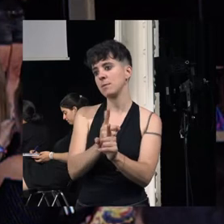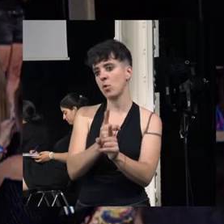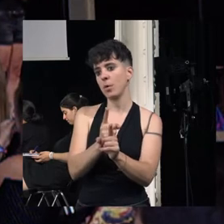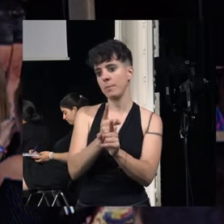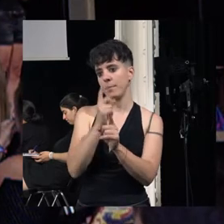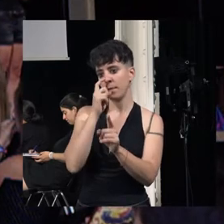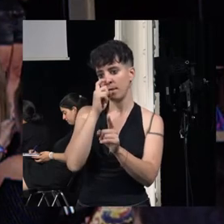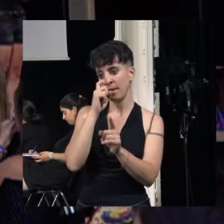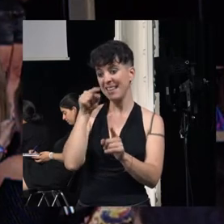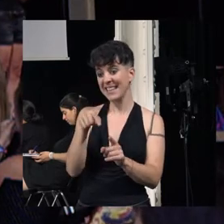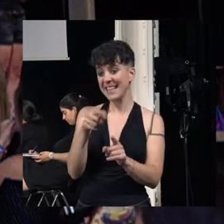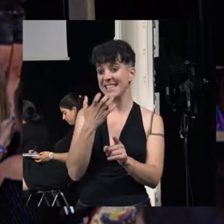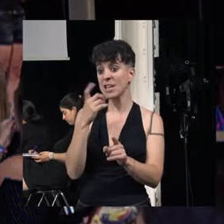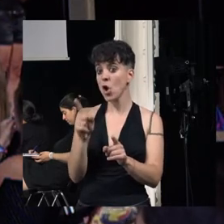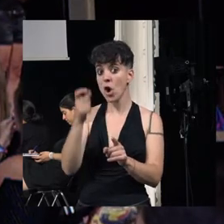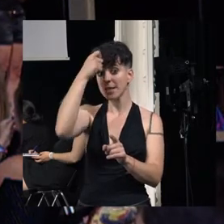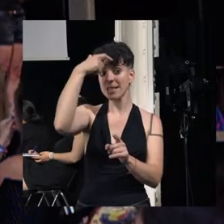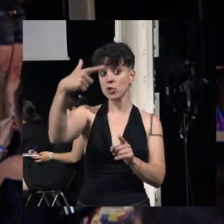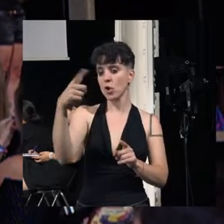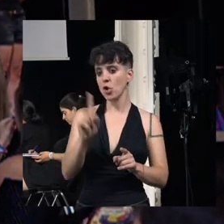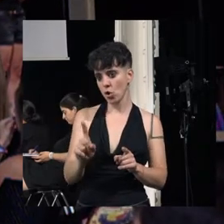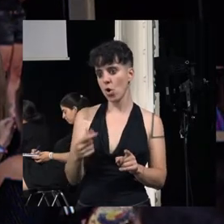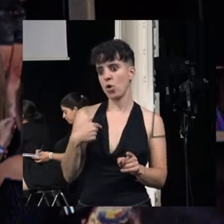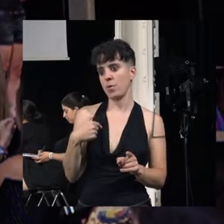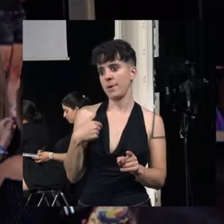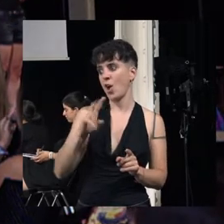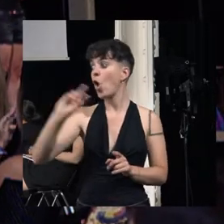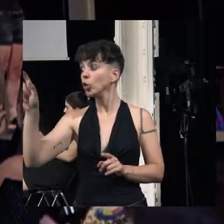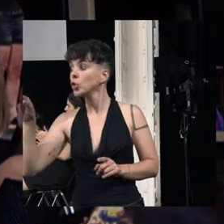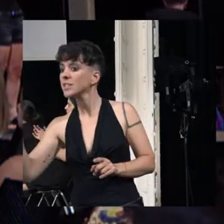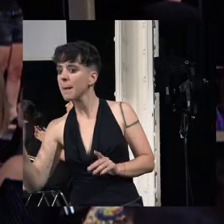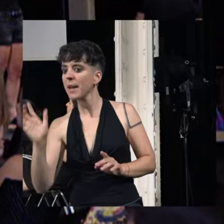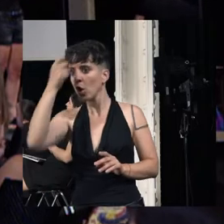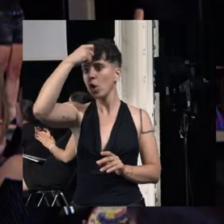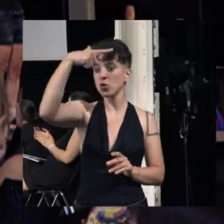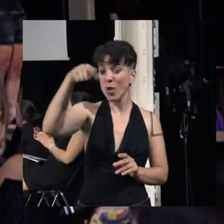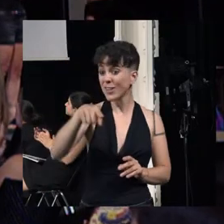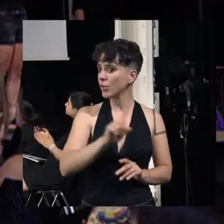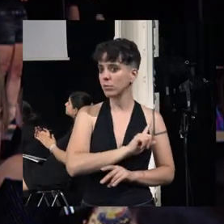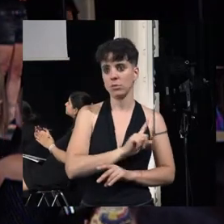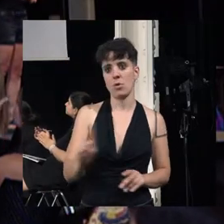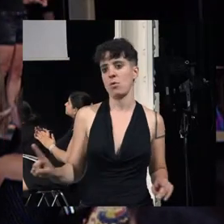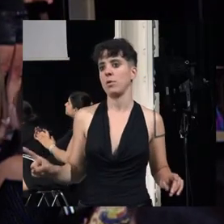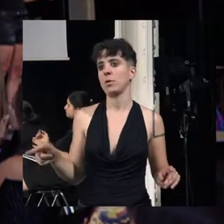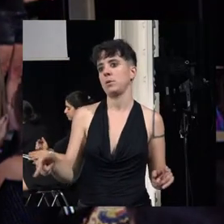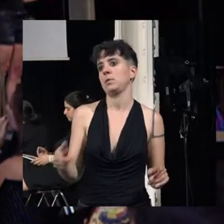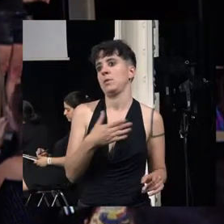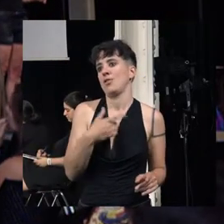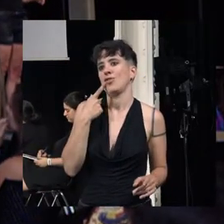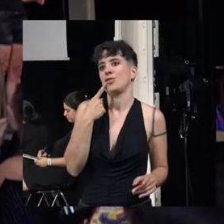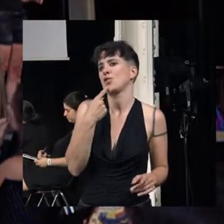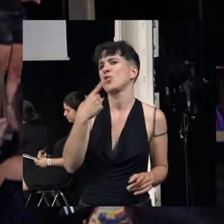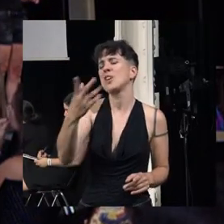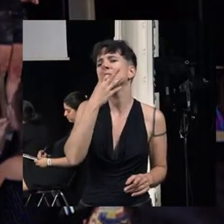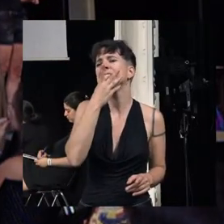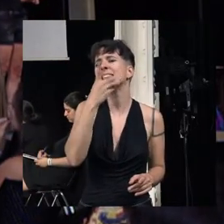no, no será ese sueño. Será otra cosa, pero no será ese sueño. Con lo cual, de verdad, y os lo digo desde el cariño,